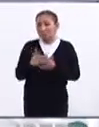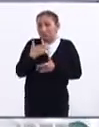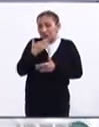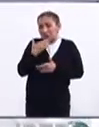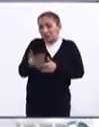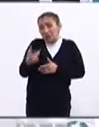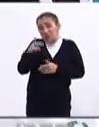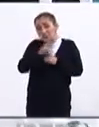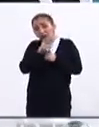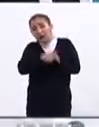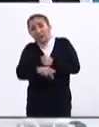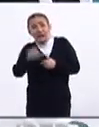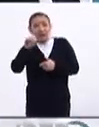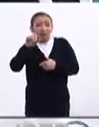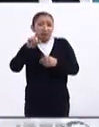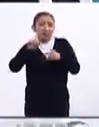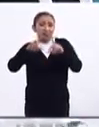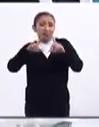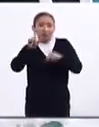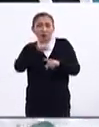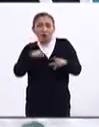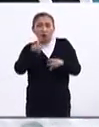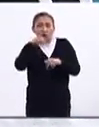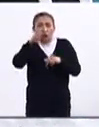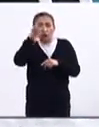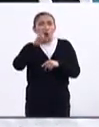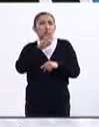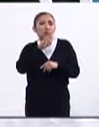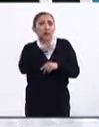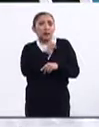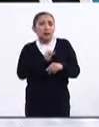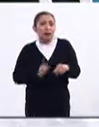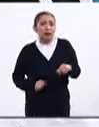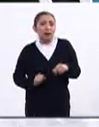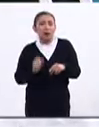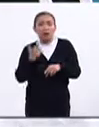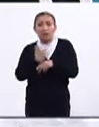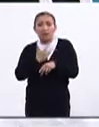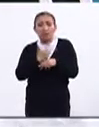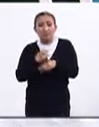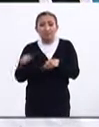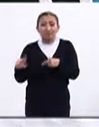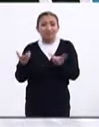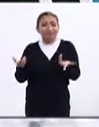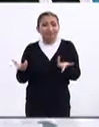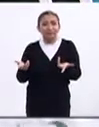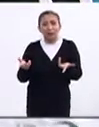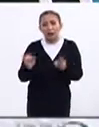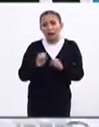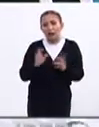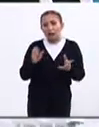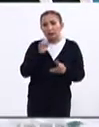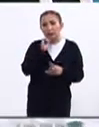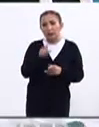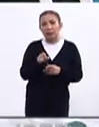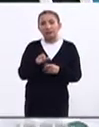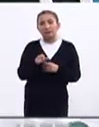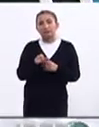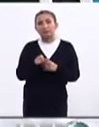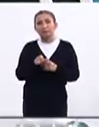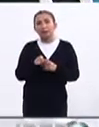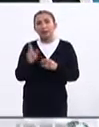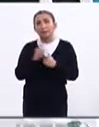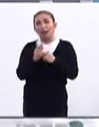como pues los países del Triángulo Norte de Centroamérica, ¿no? Honduras, El Salvador, Guatemala, por supuesto